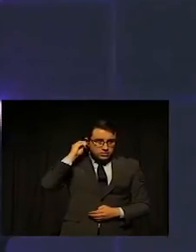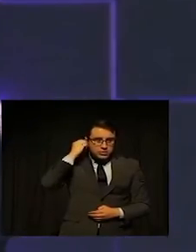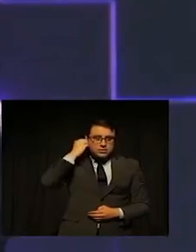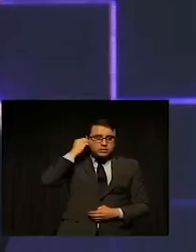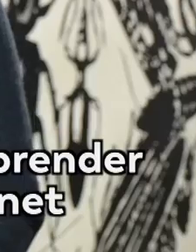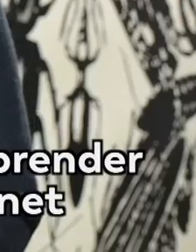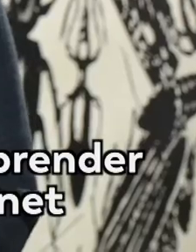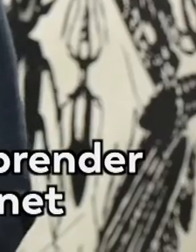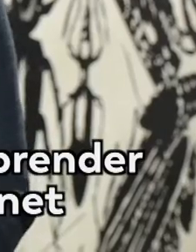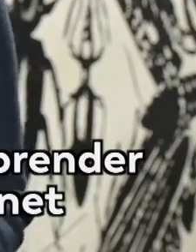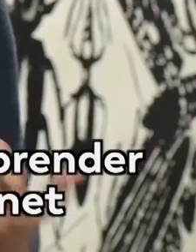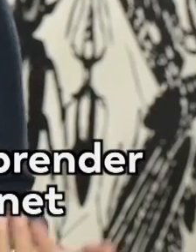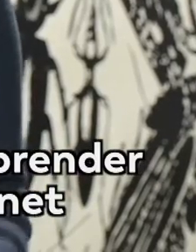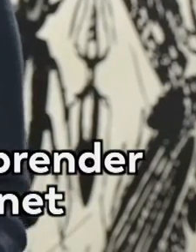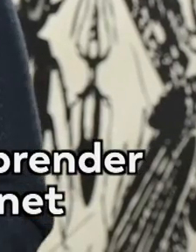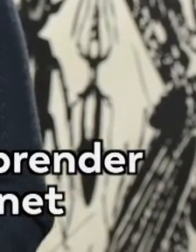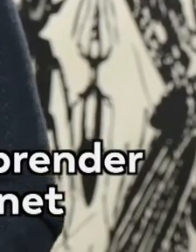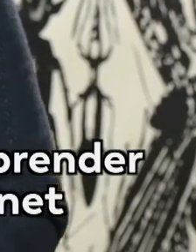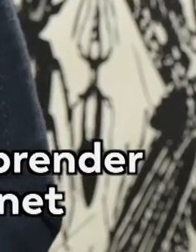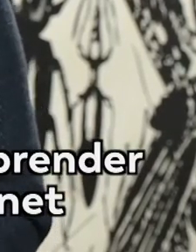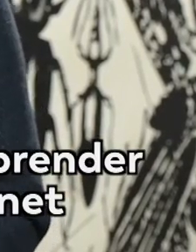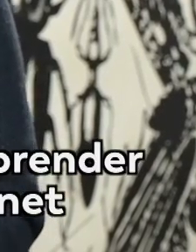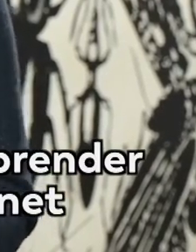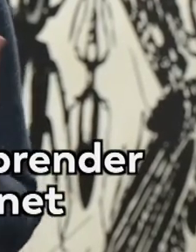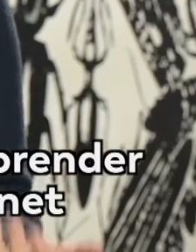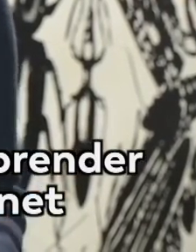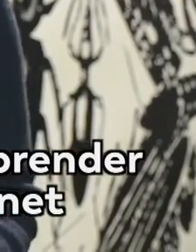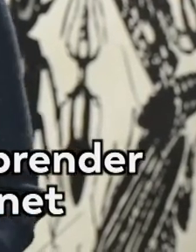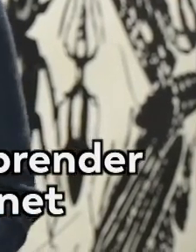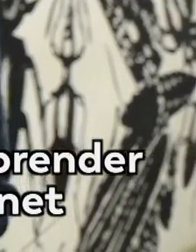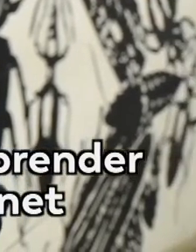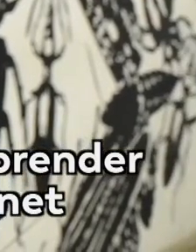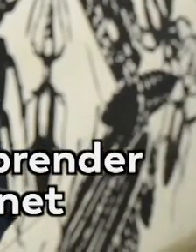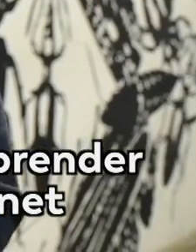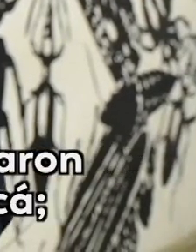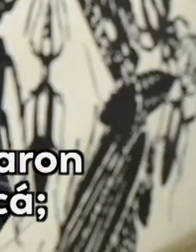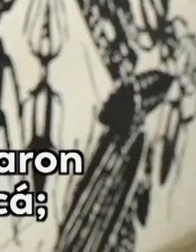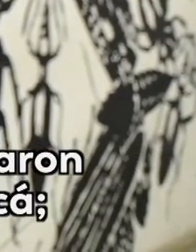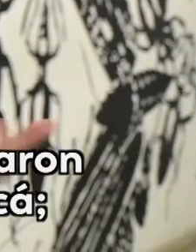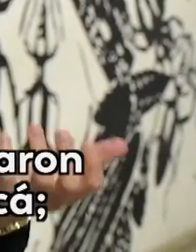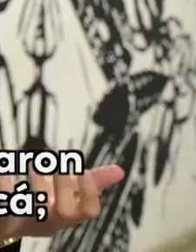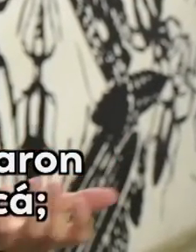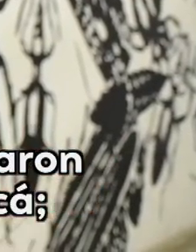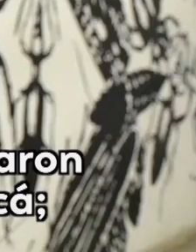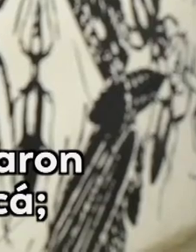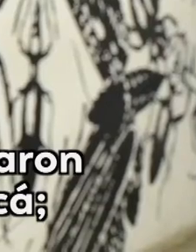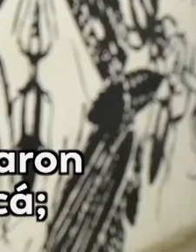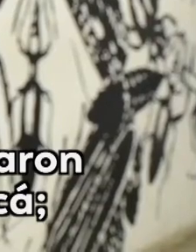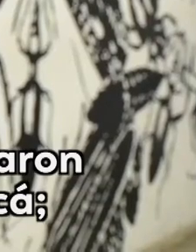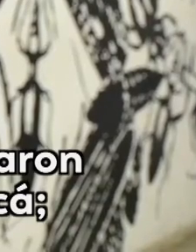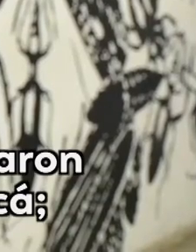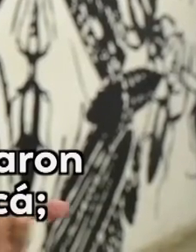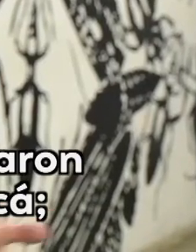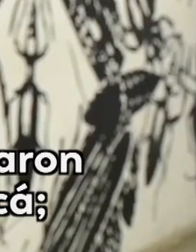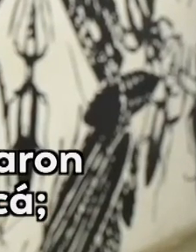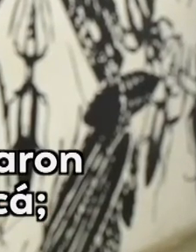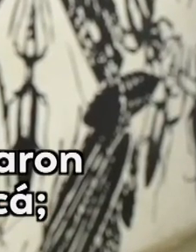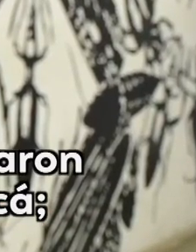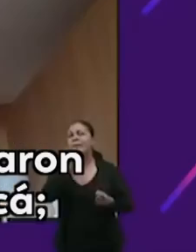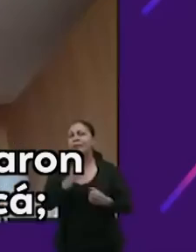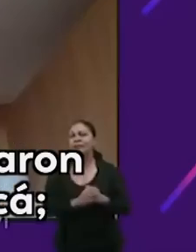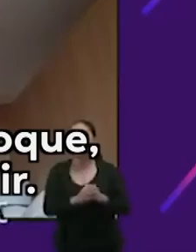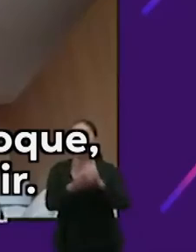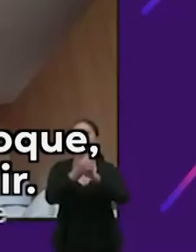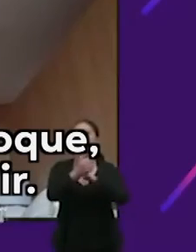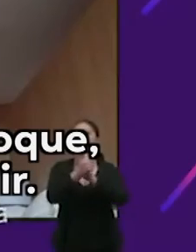como el sector bancario. Hoy en día con la tecnología se puede emprender desde un computador, desde internet y así de hecho vas a ver que empezaron muchas de las empresas que